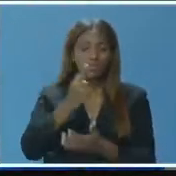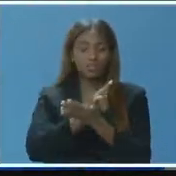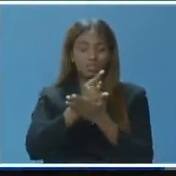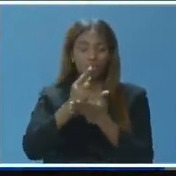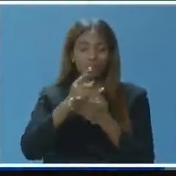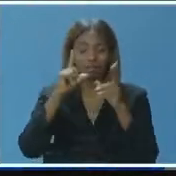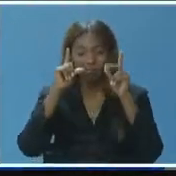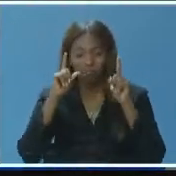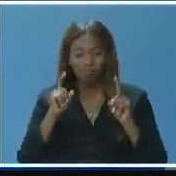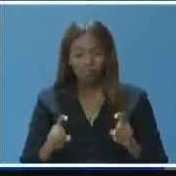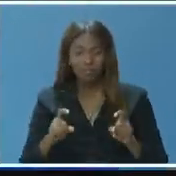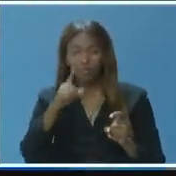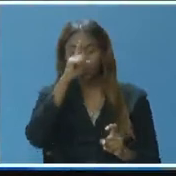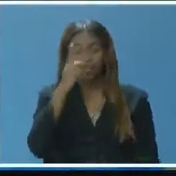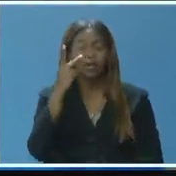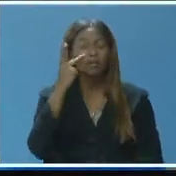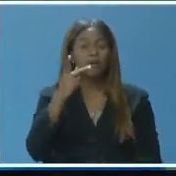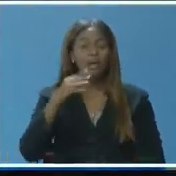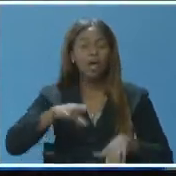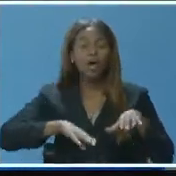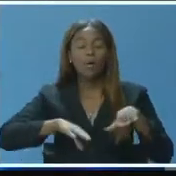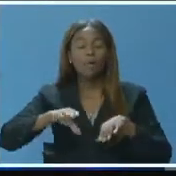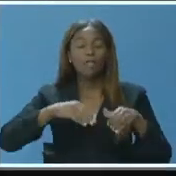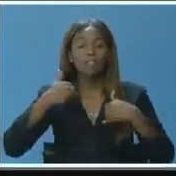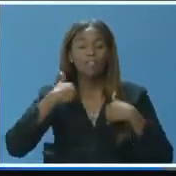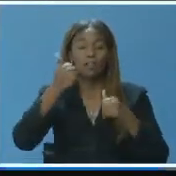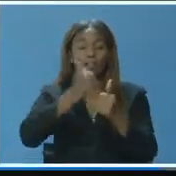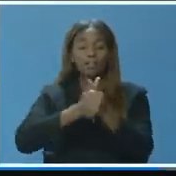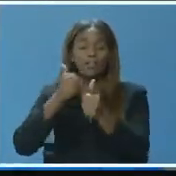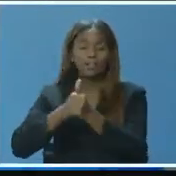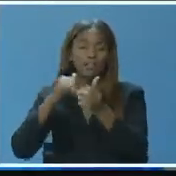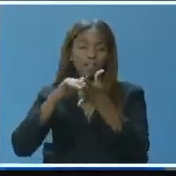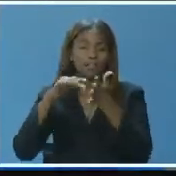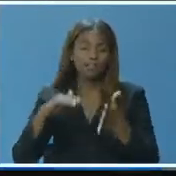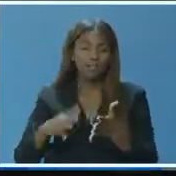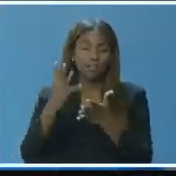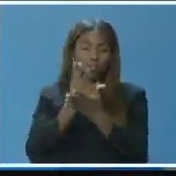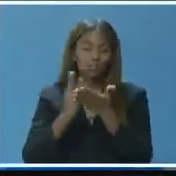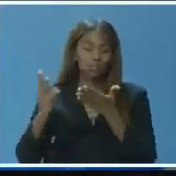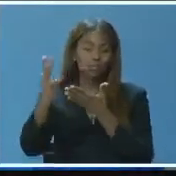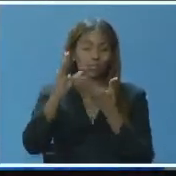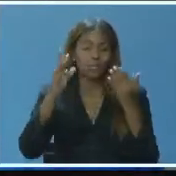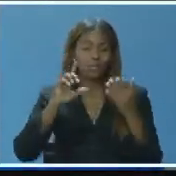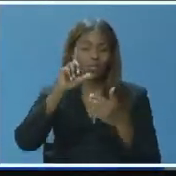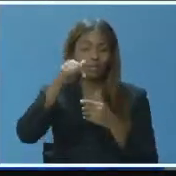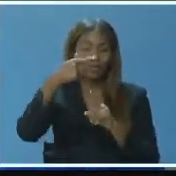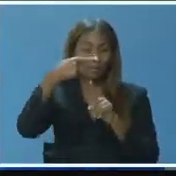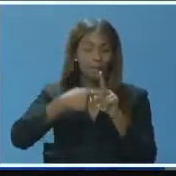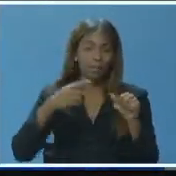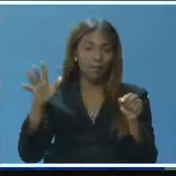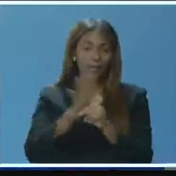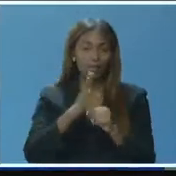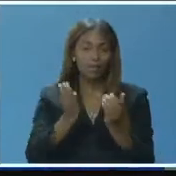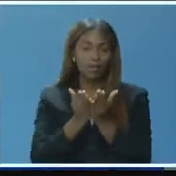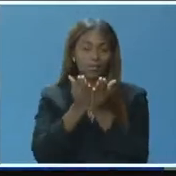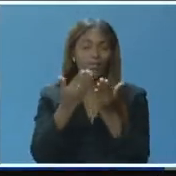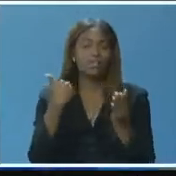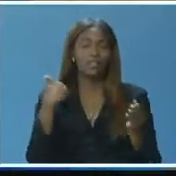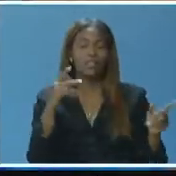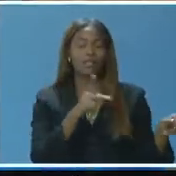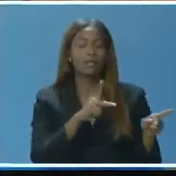ver el nivel de competencia que traen los estudiantes. Cuatro semanas después, todo el mes de octubre, tenemos un plan